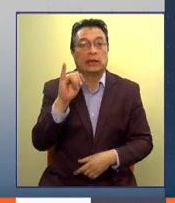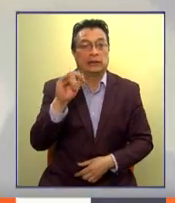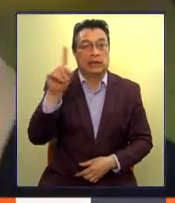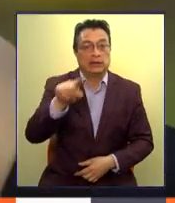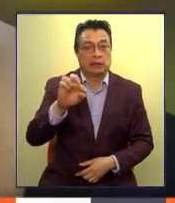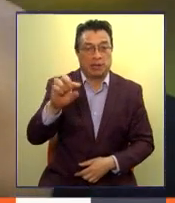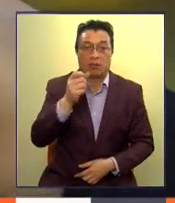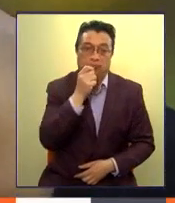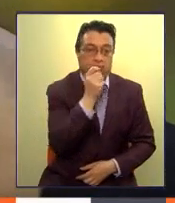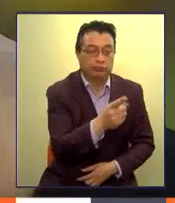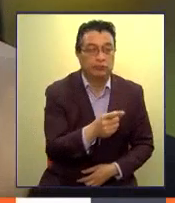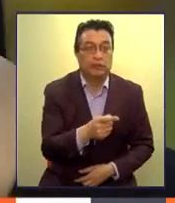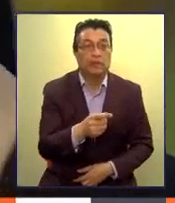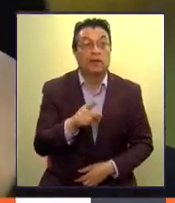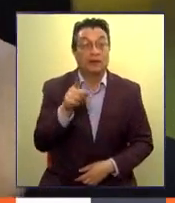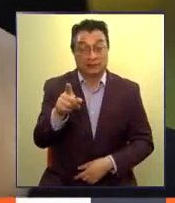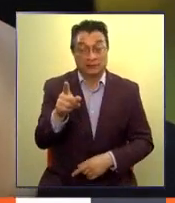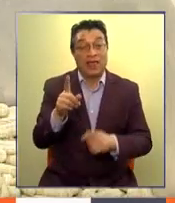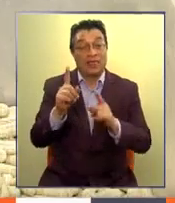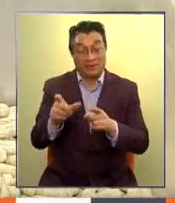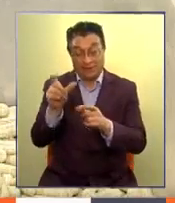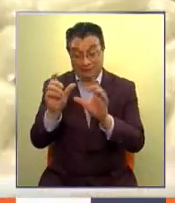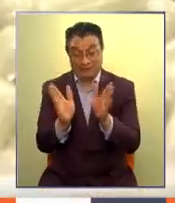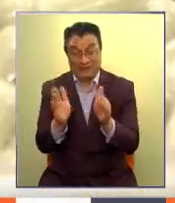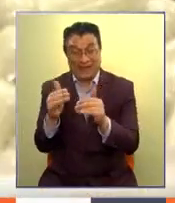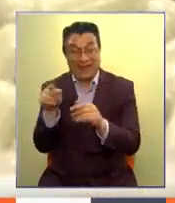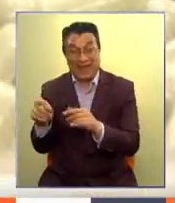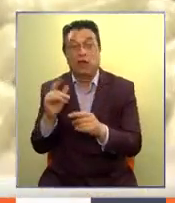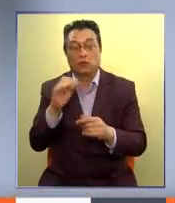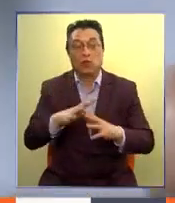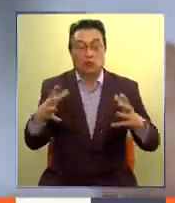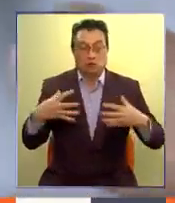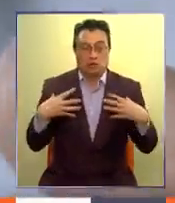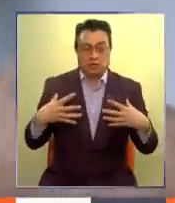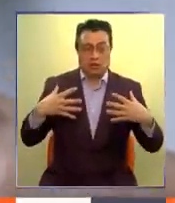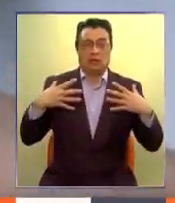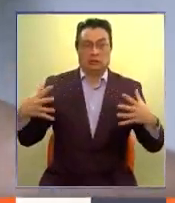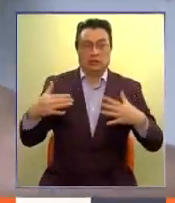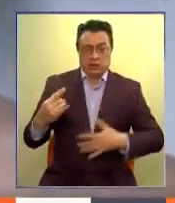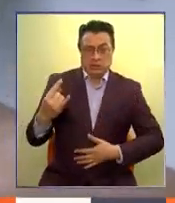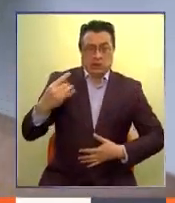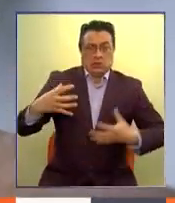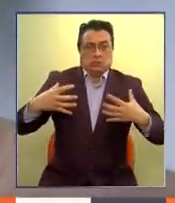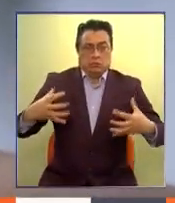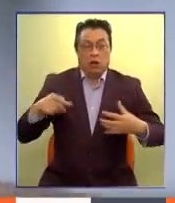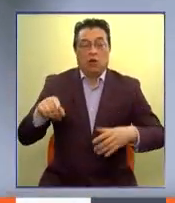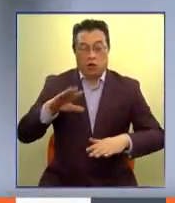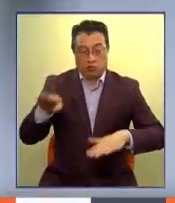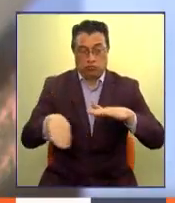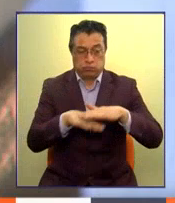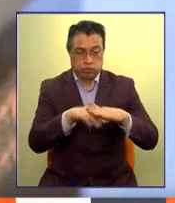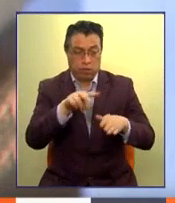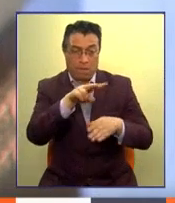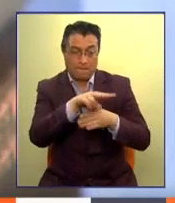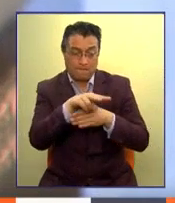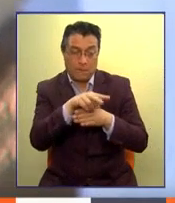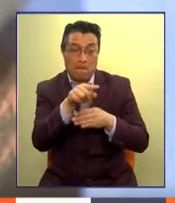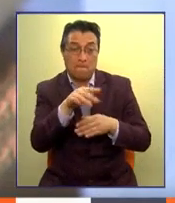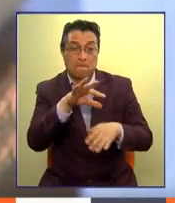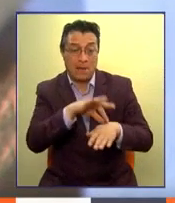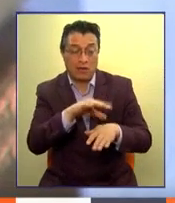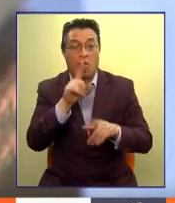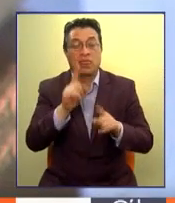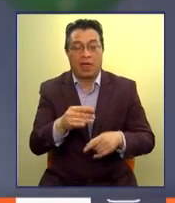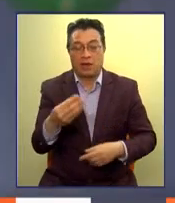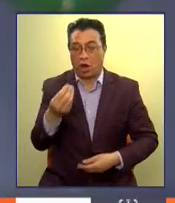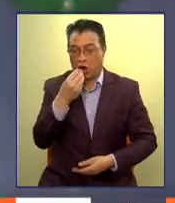la fentermina es indicada en pacientes con un alto índice de masa corporal quienes bajo la supervisión médica deben seguir un régimen dietético y